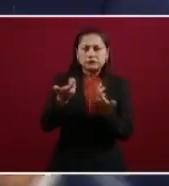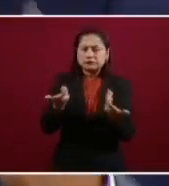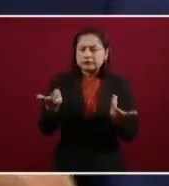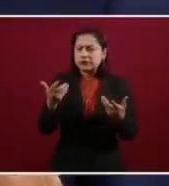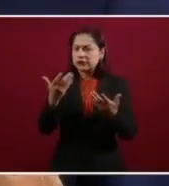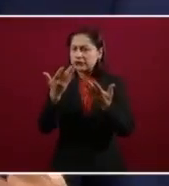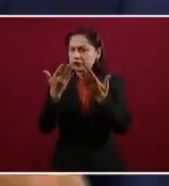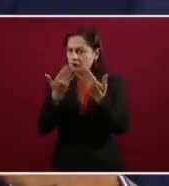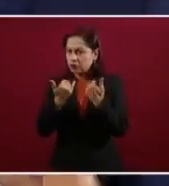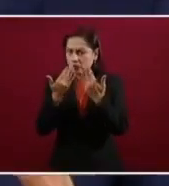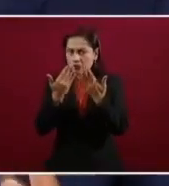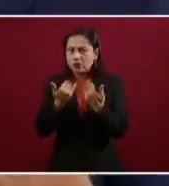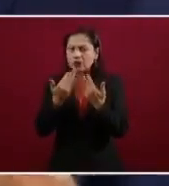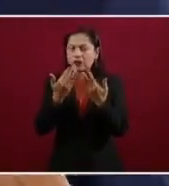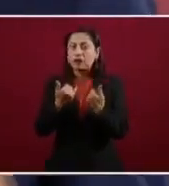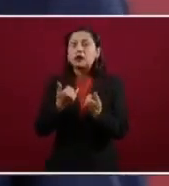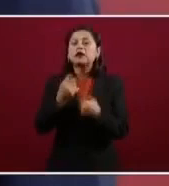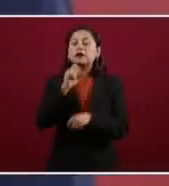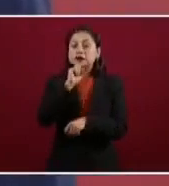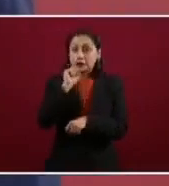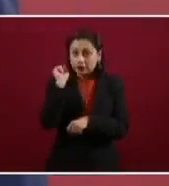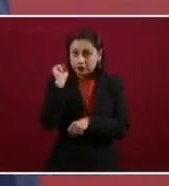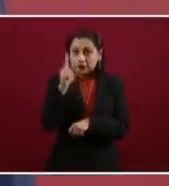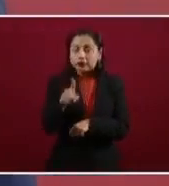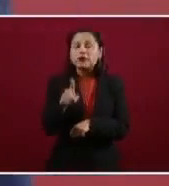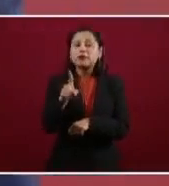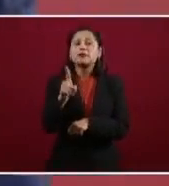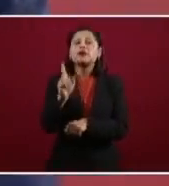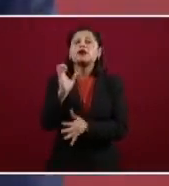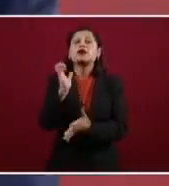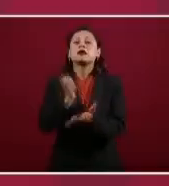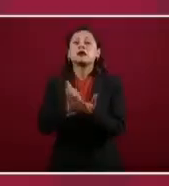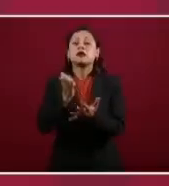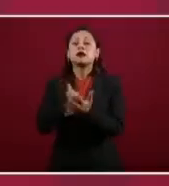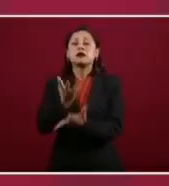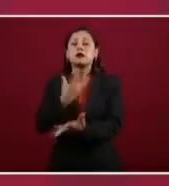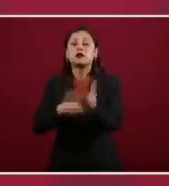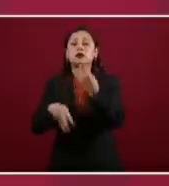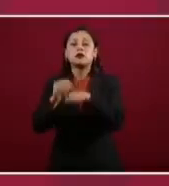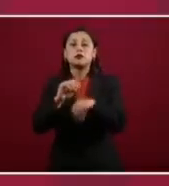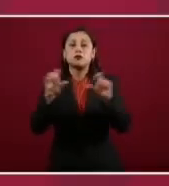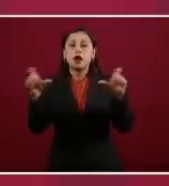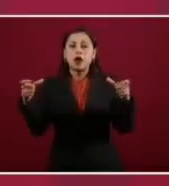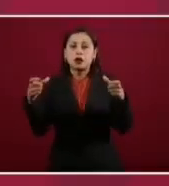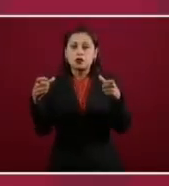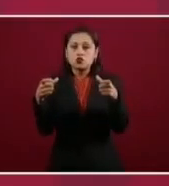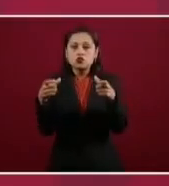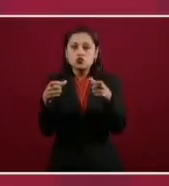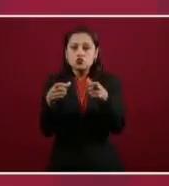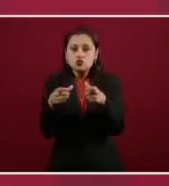y hay una disminución de crecimiento económico en todo el mundo